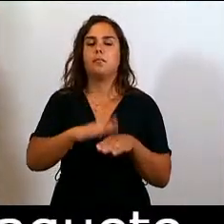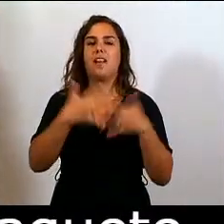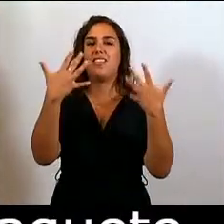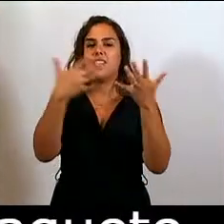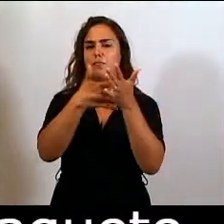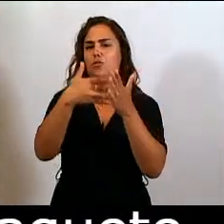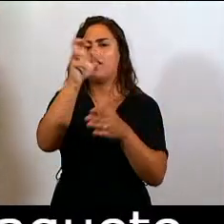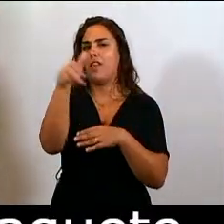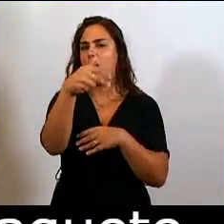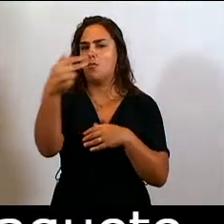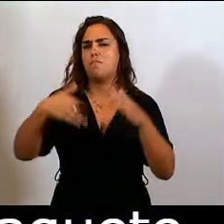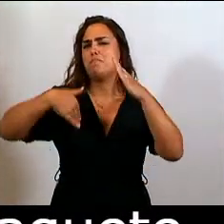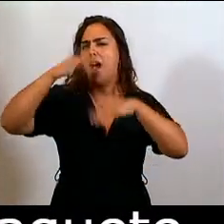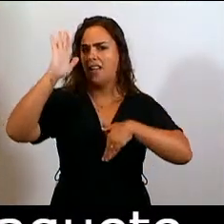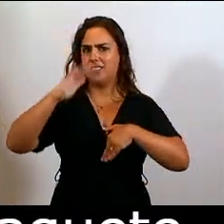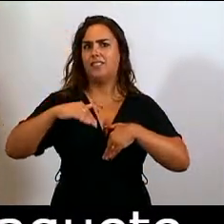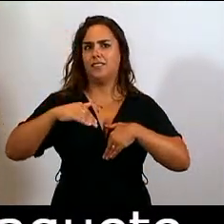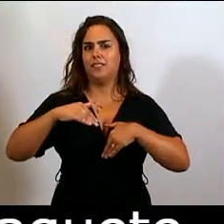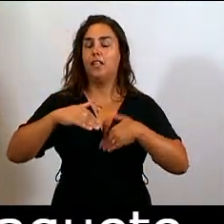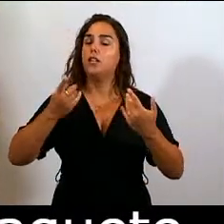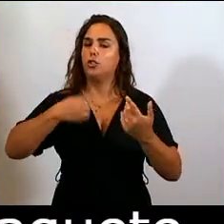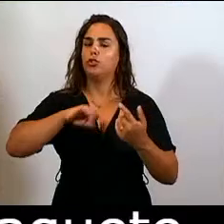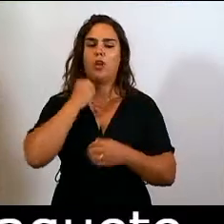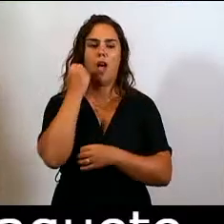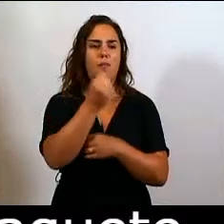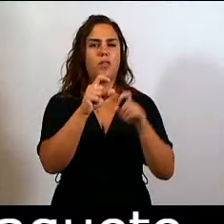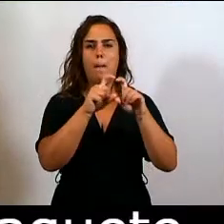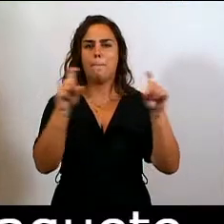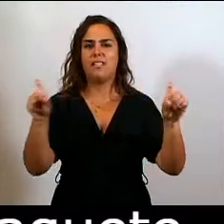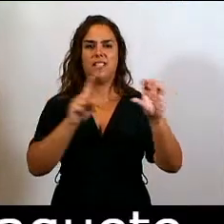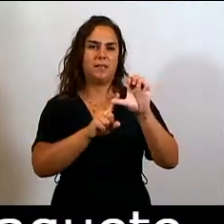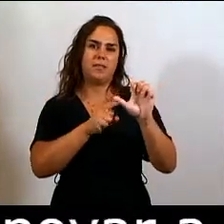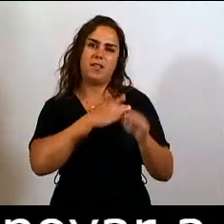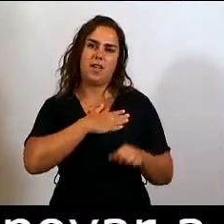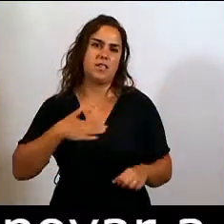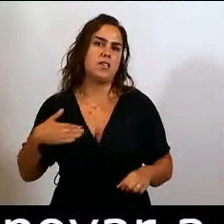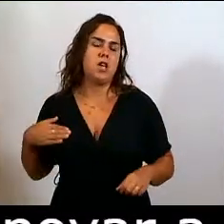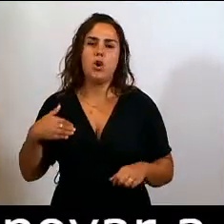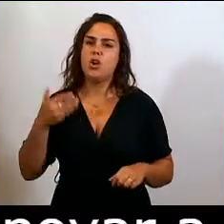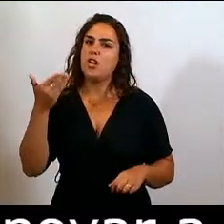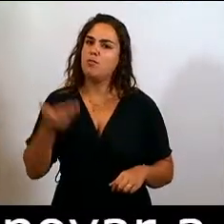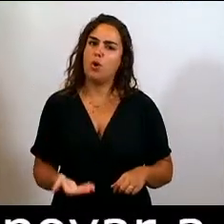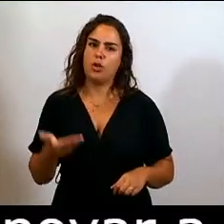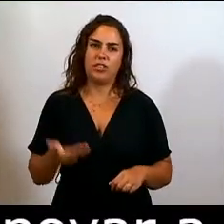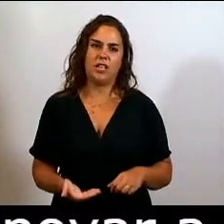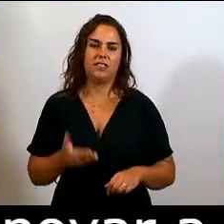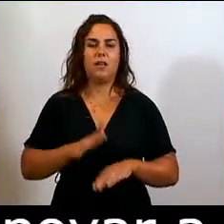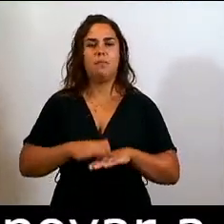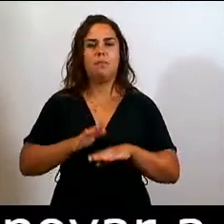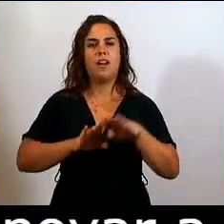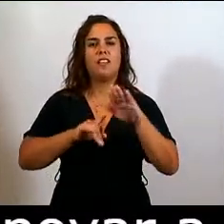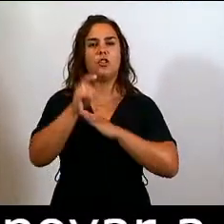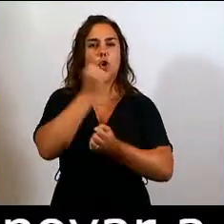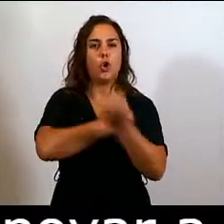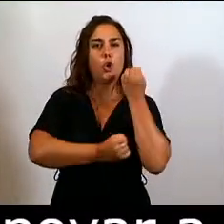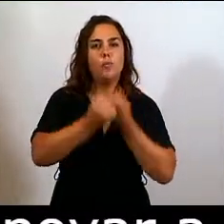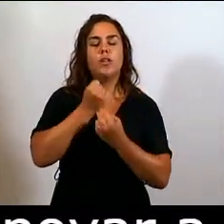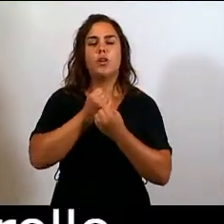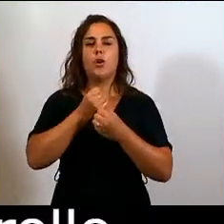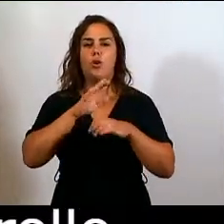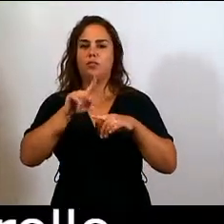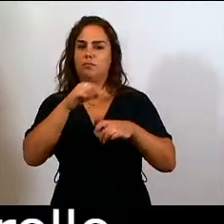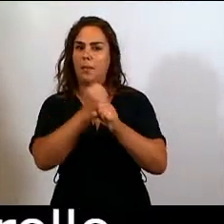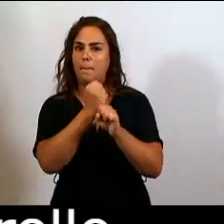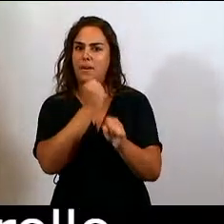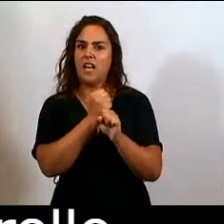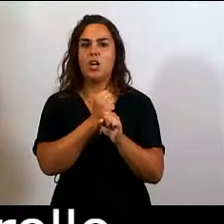euros. Queremos apoyar a las empresas extremeñas, que son cruciales en el desarrollo económico, en la creación de empleo y